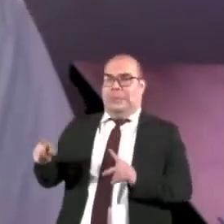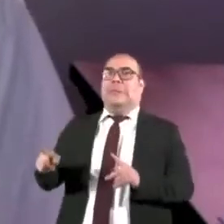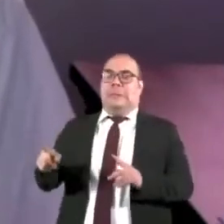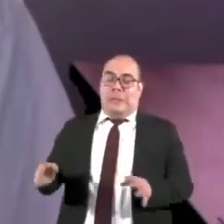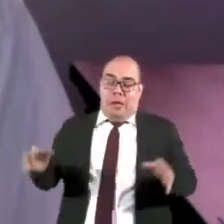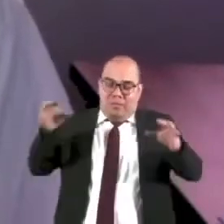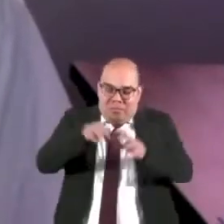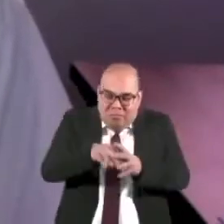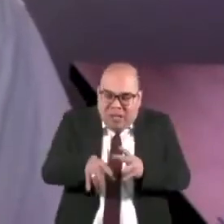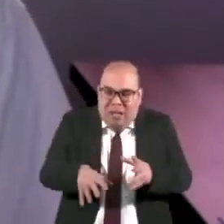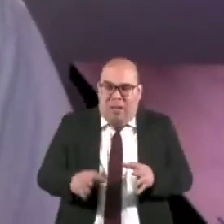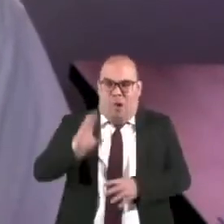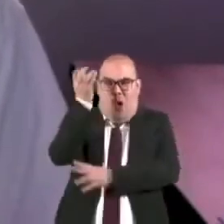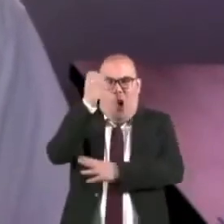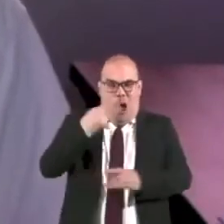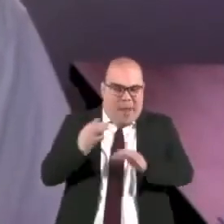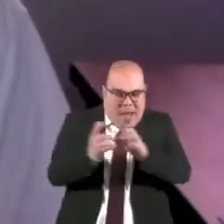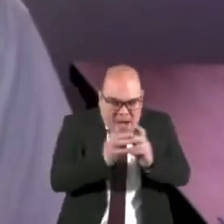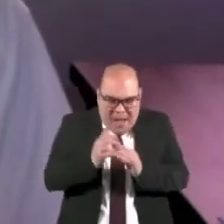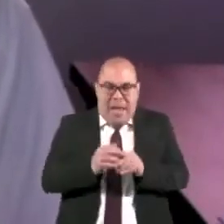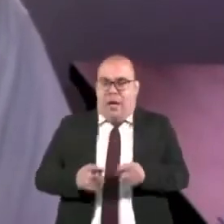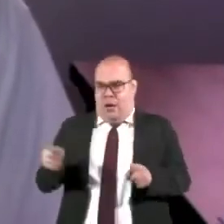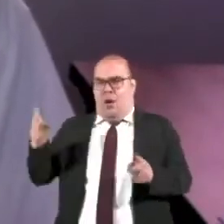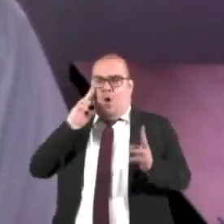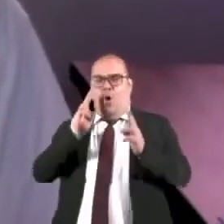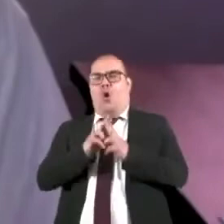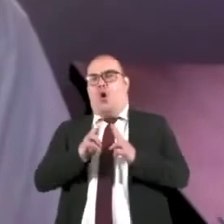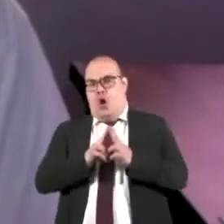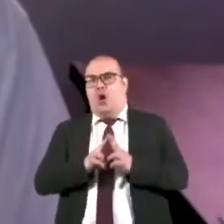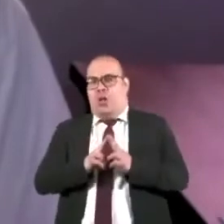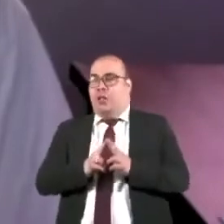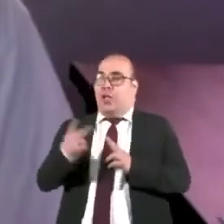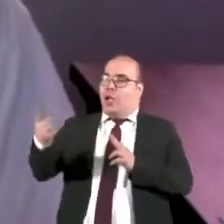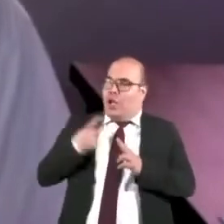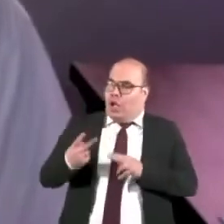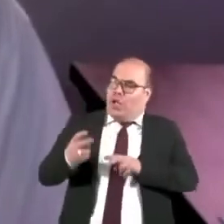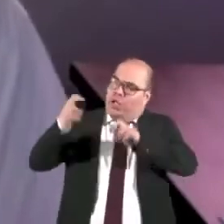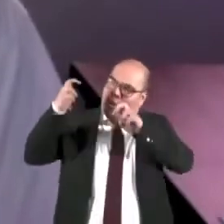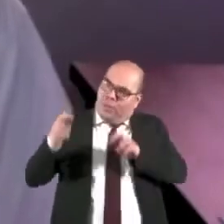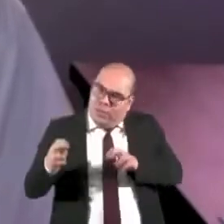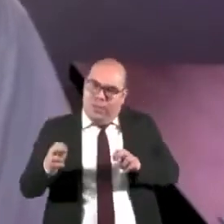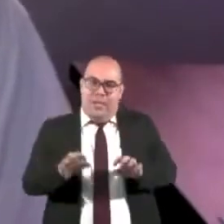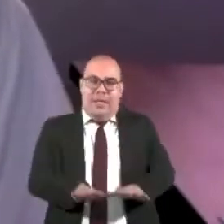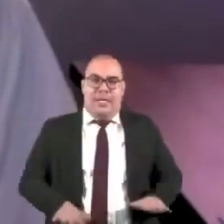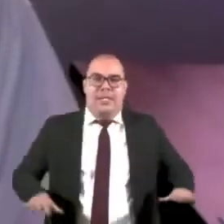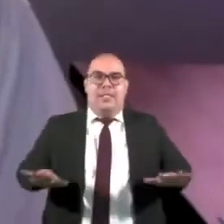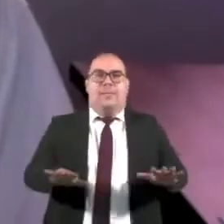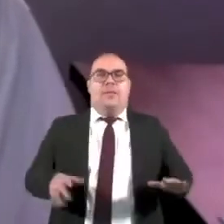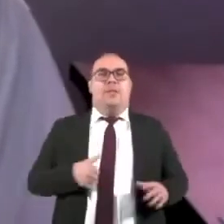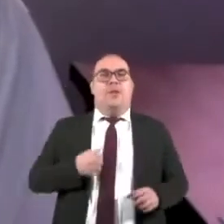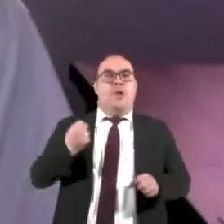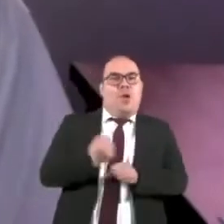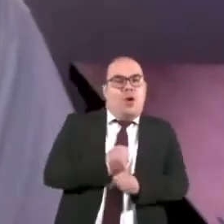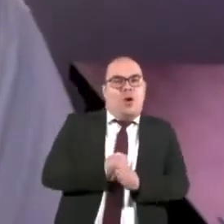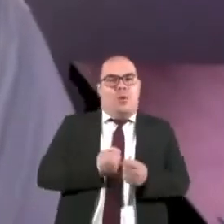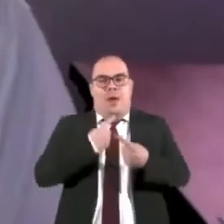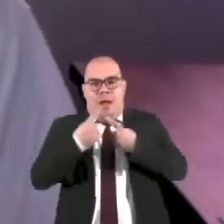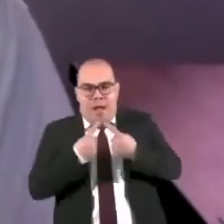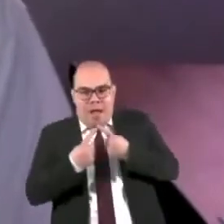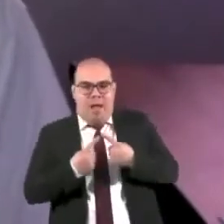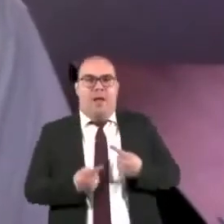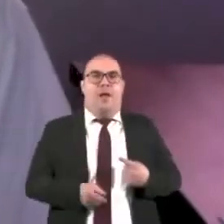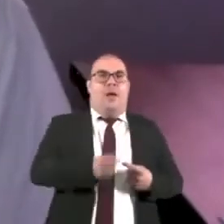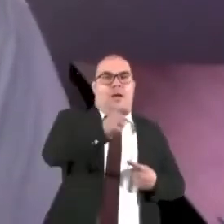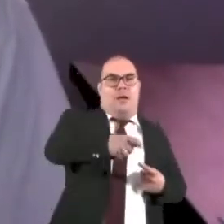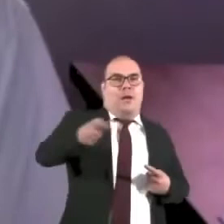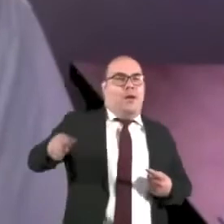conflicto, y trabajamos en función de abrir este espacio, de abrir este espacio para que él pudiera esas verdades. El padre